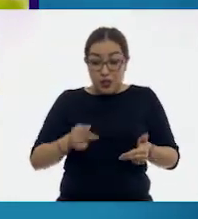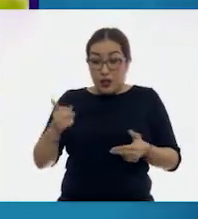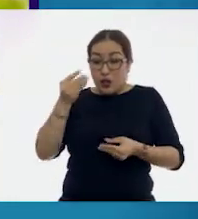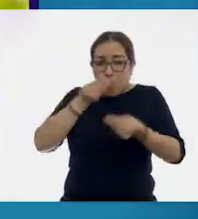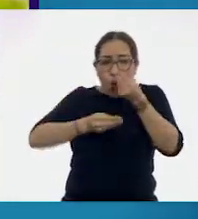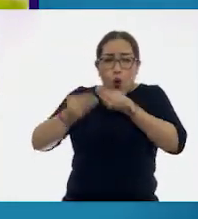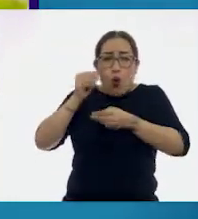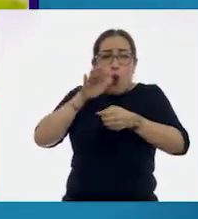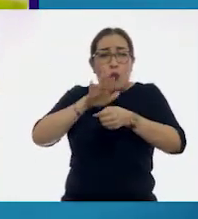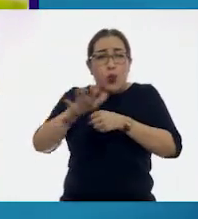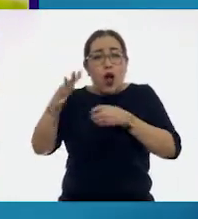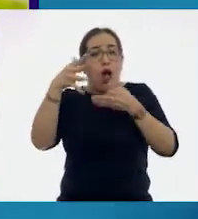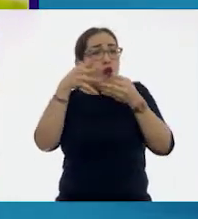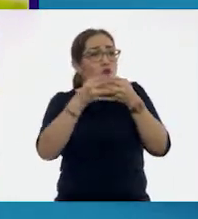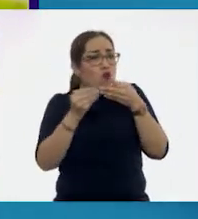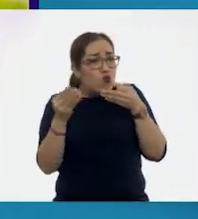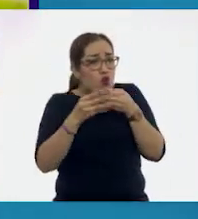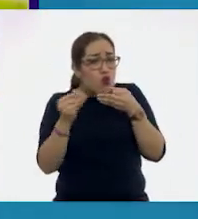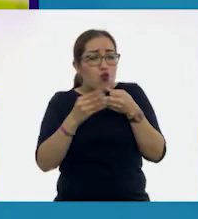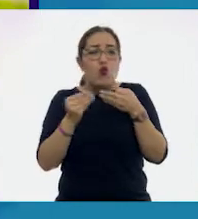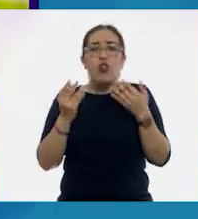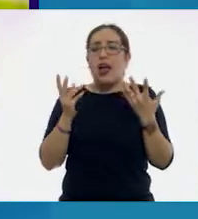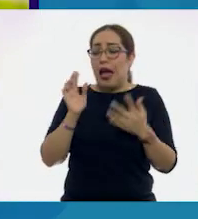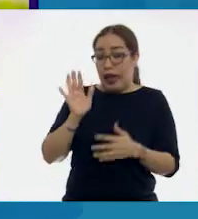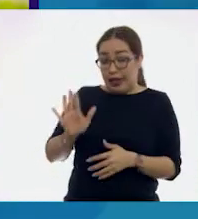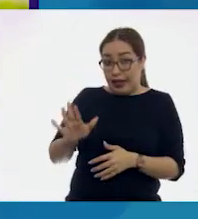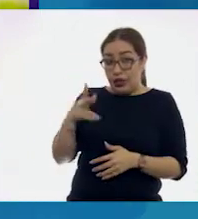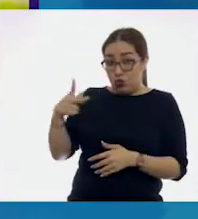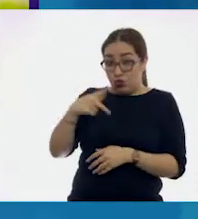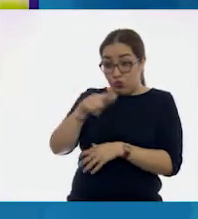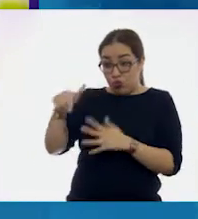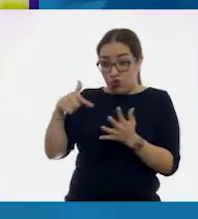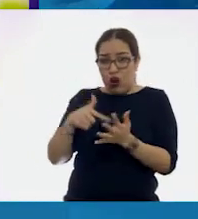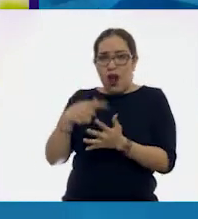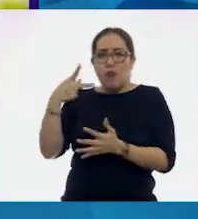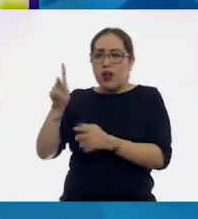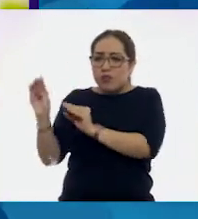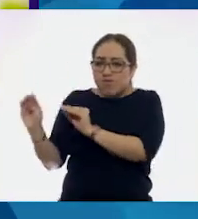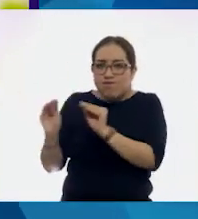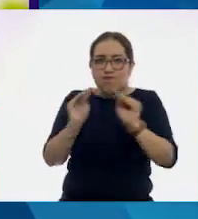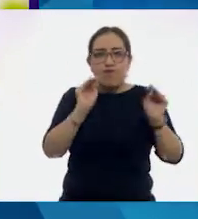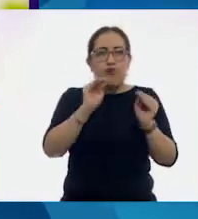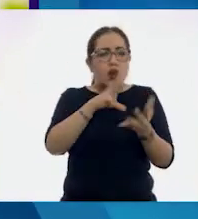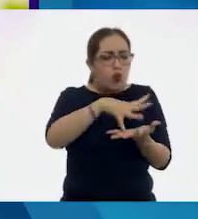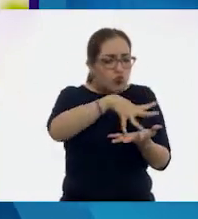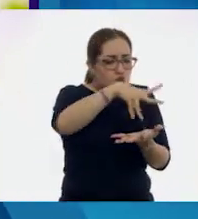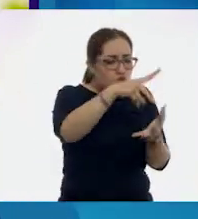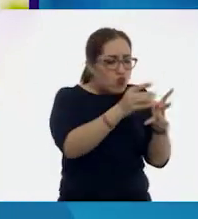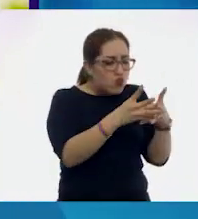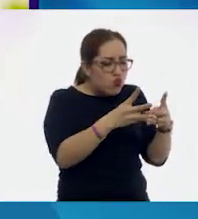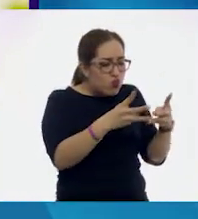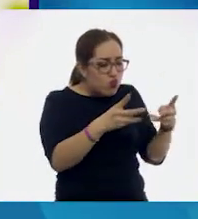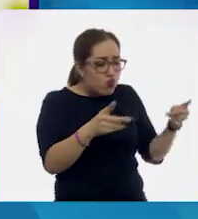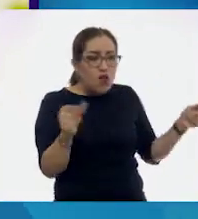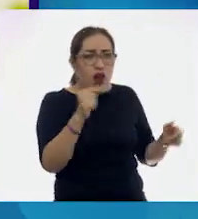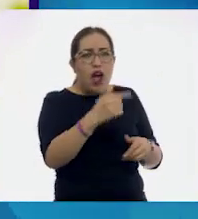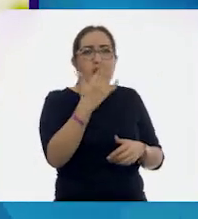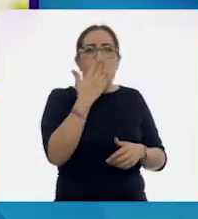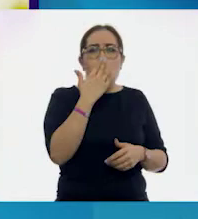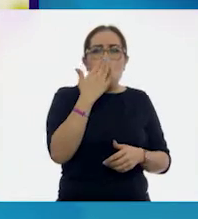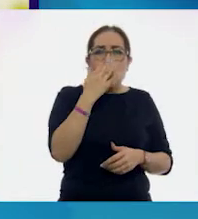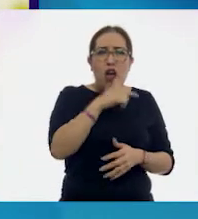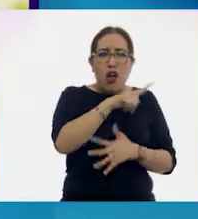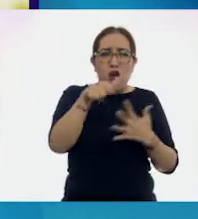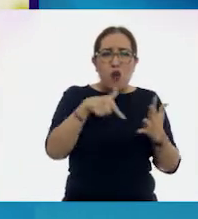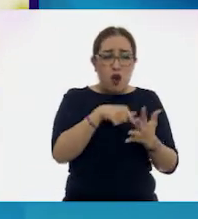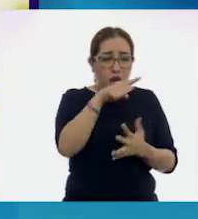de frutas de esa región, pero lo llevamos al desierto de Sonora donde las condiciones son